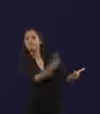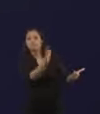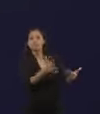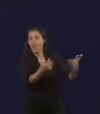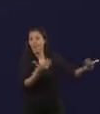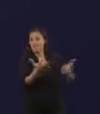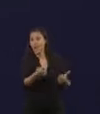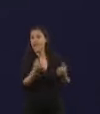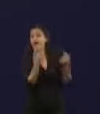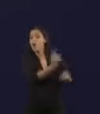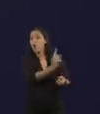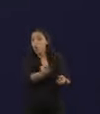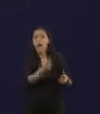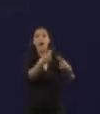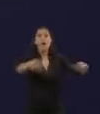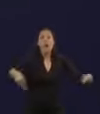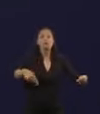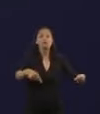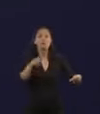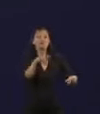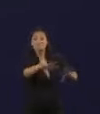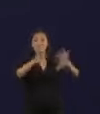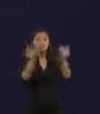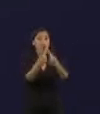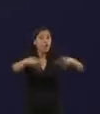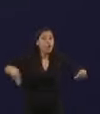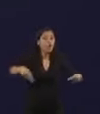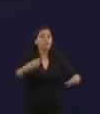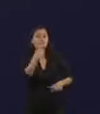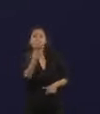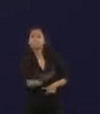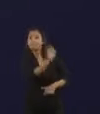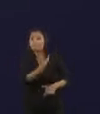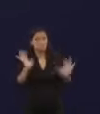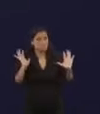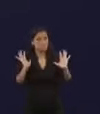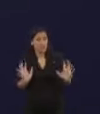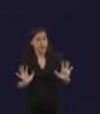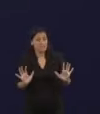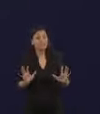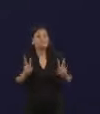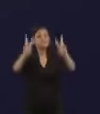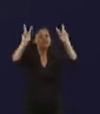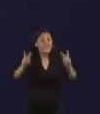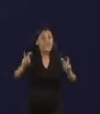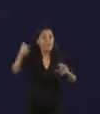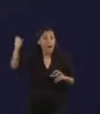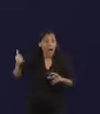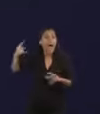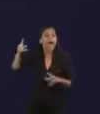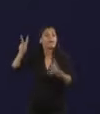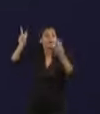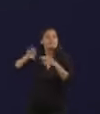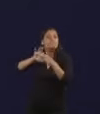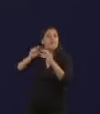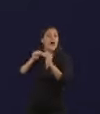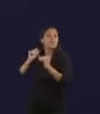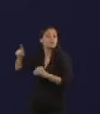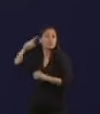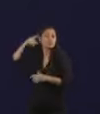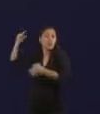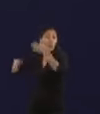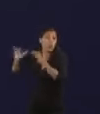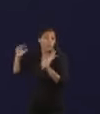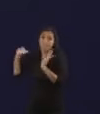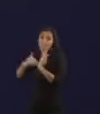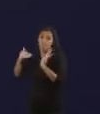inexistentes eh eso es absolutamente inalterable lo que esté en la justicia vale para cualquier causa